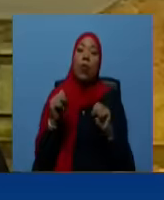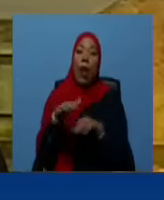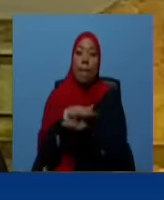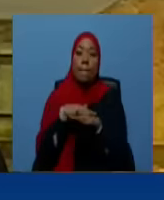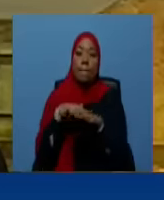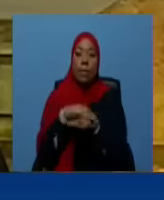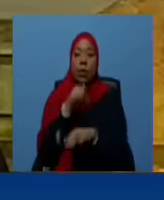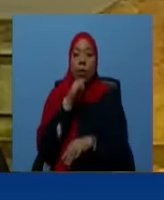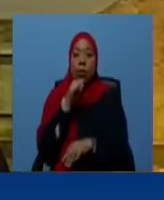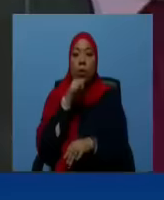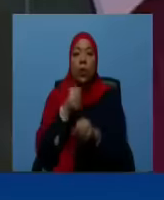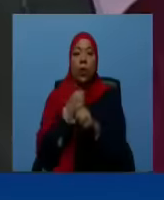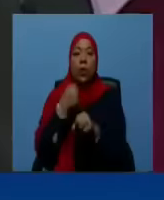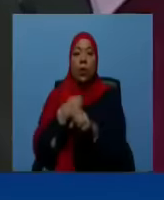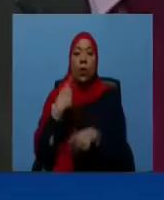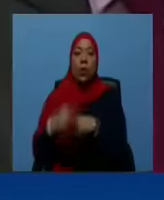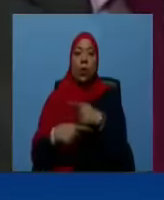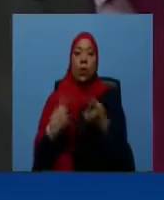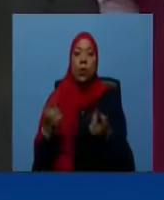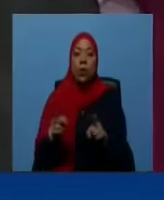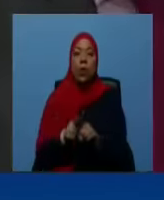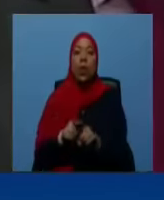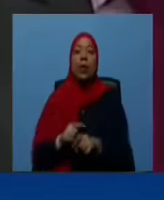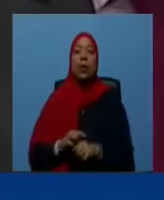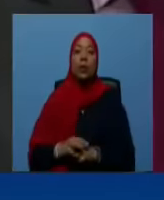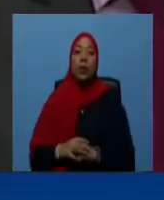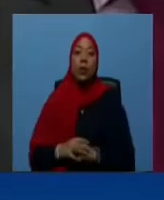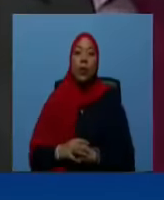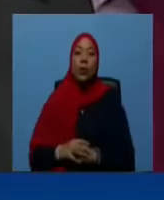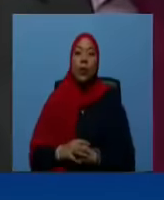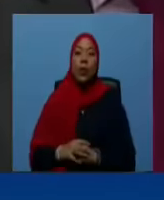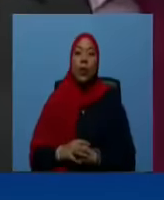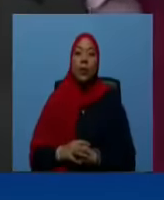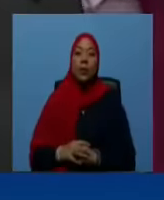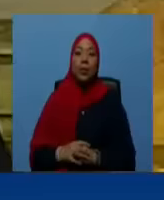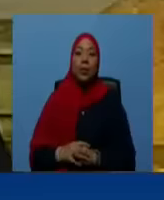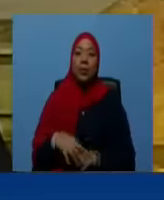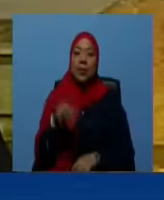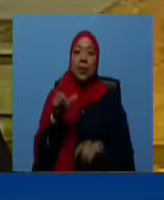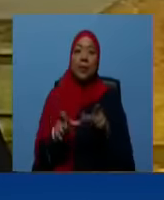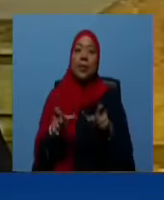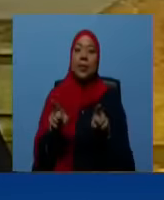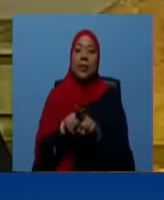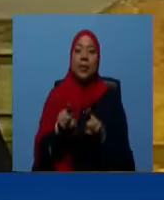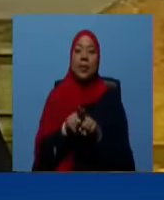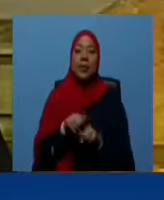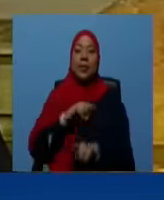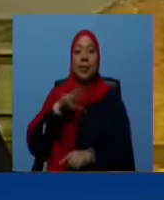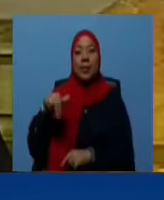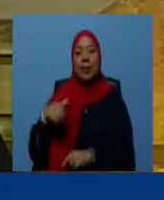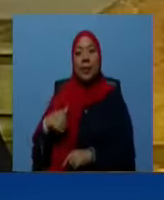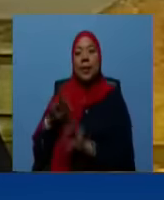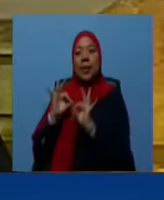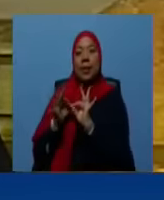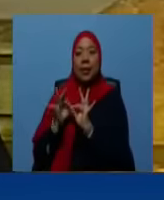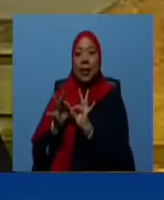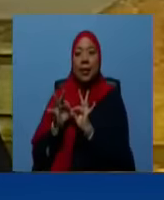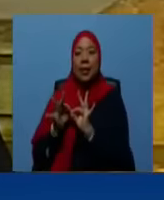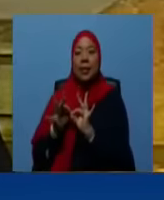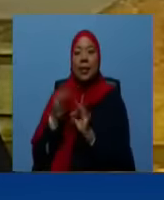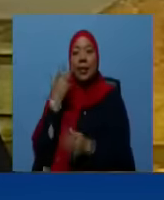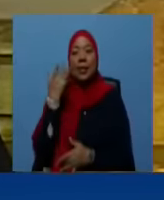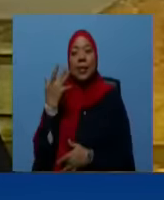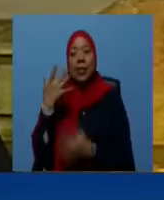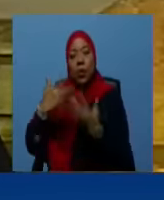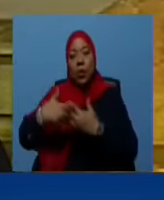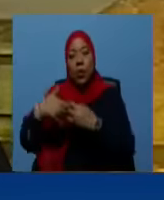época. Cuando el Banco Central medía volumen petrolero, precio del petróleo